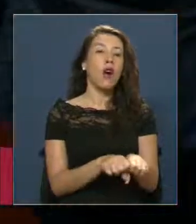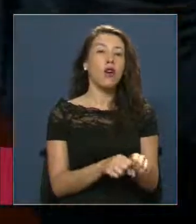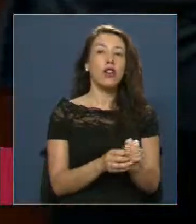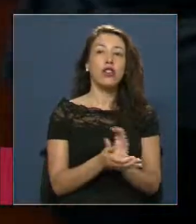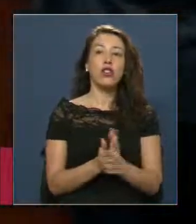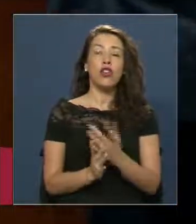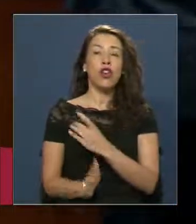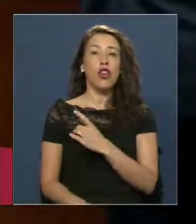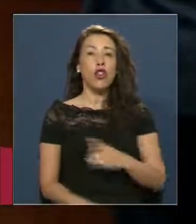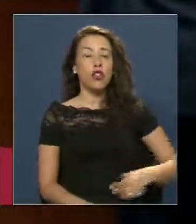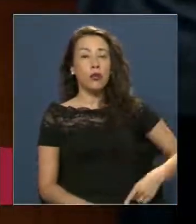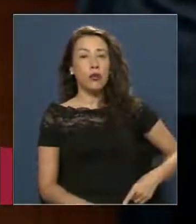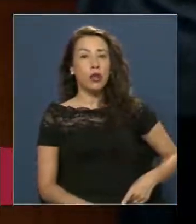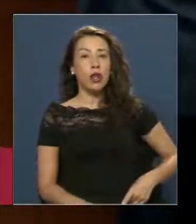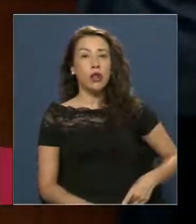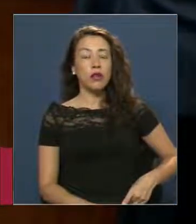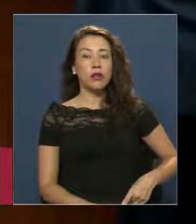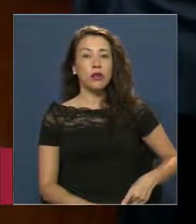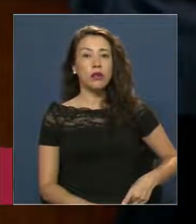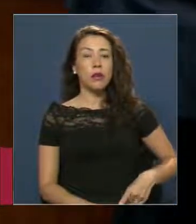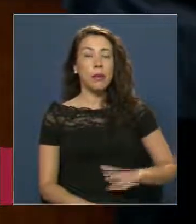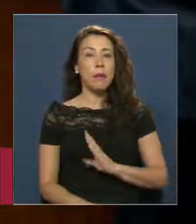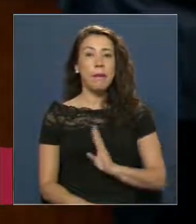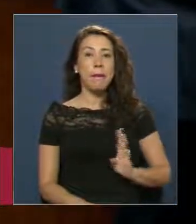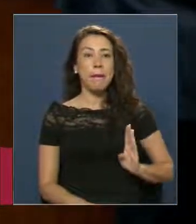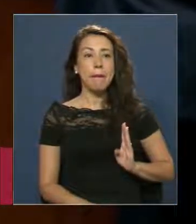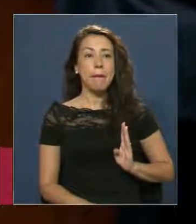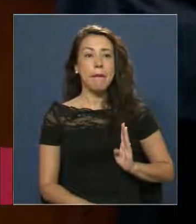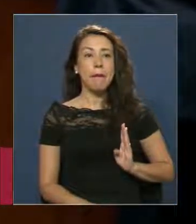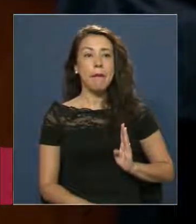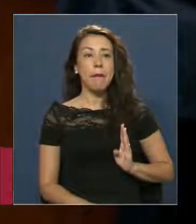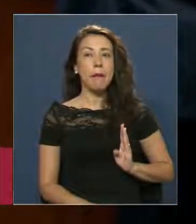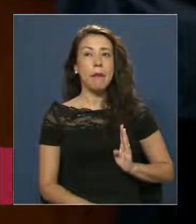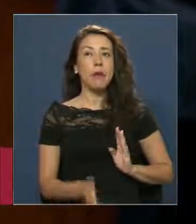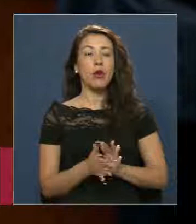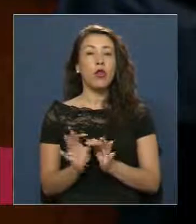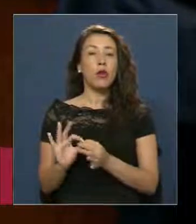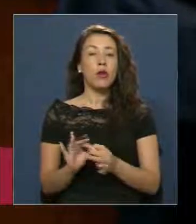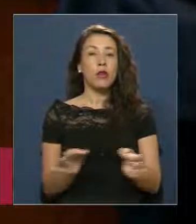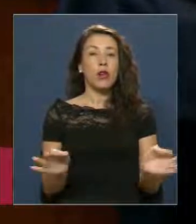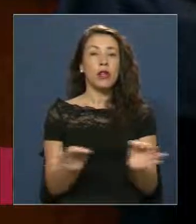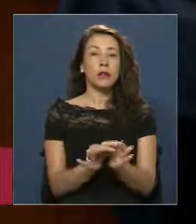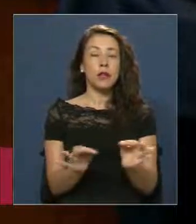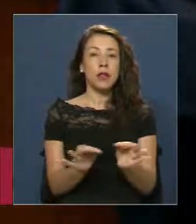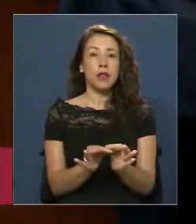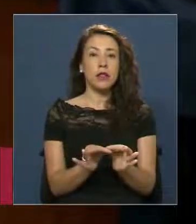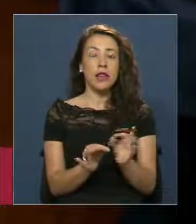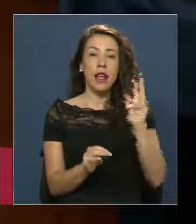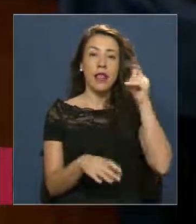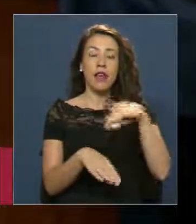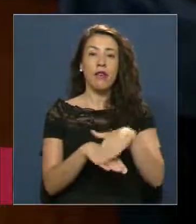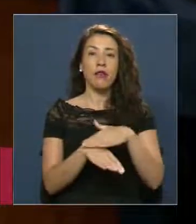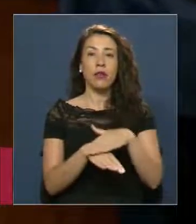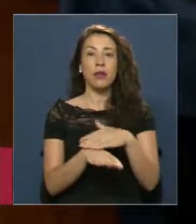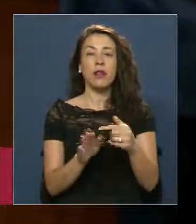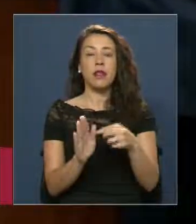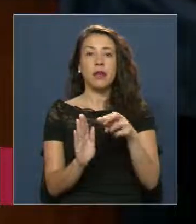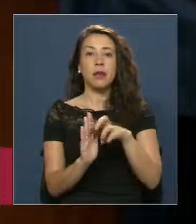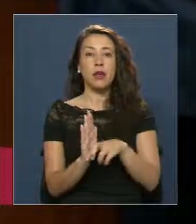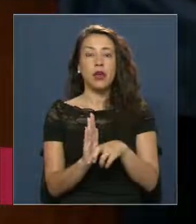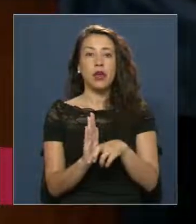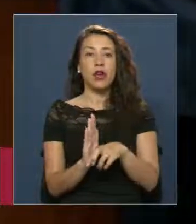los colegas y colegas diputados integrantes por las razones esgrimidas en la idea matriz del proyecto, y